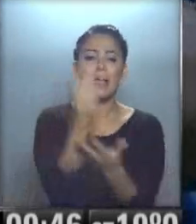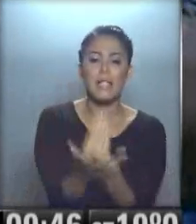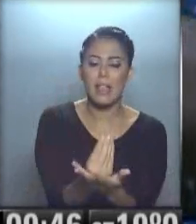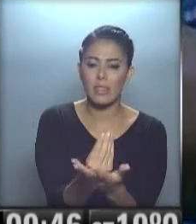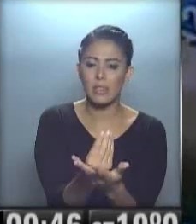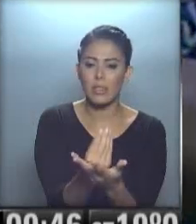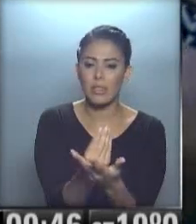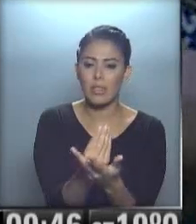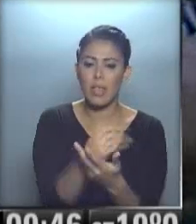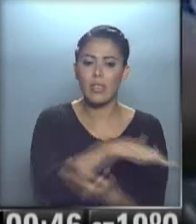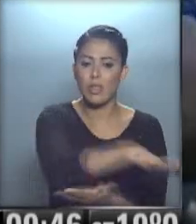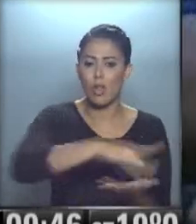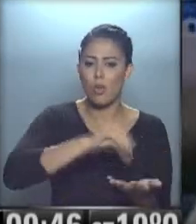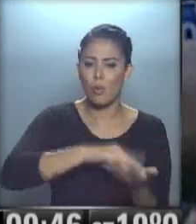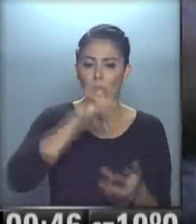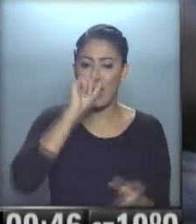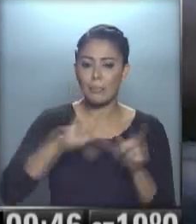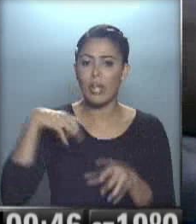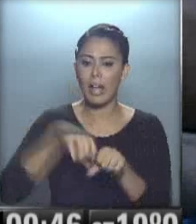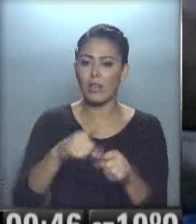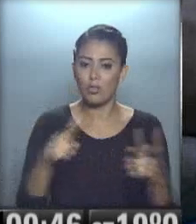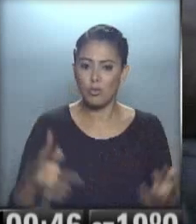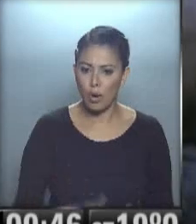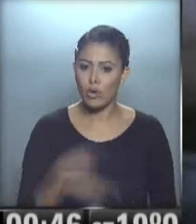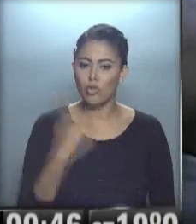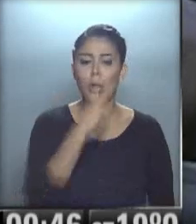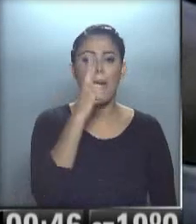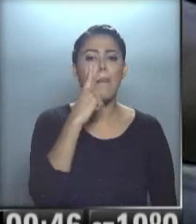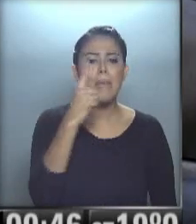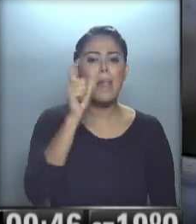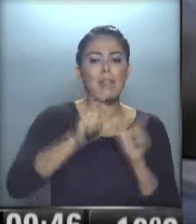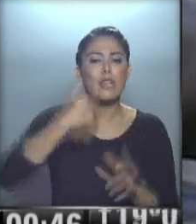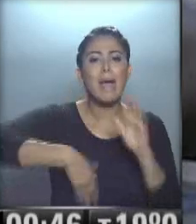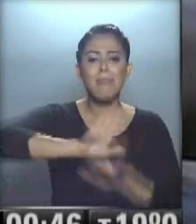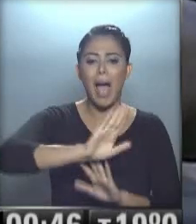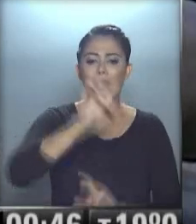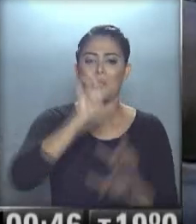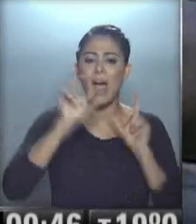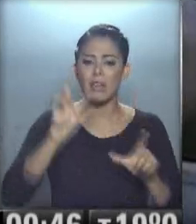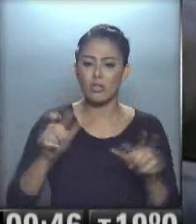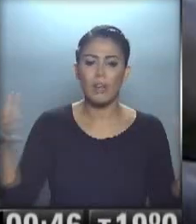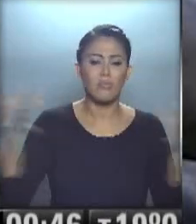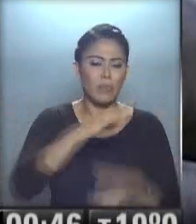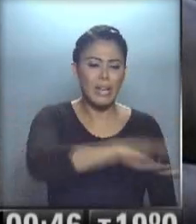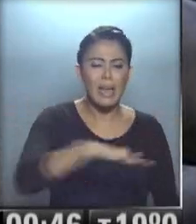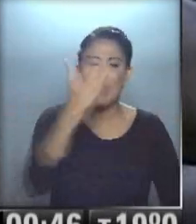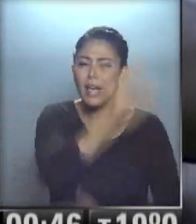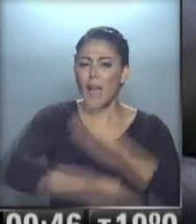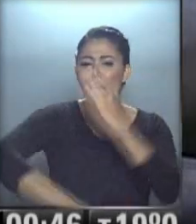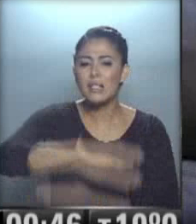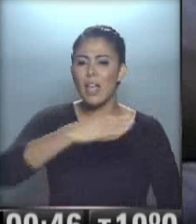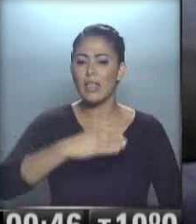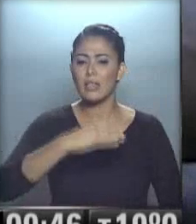representante del predio y de la gente que estamos acá, que somos más de 1000 personas, gente embarazada, chicos